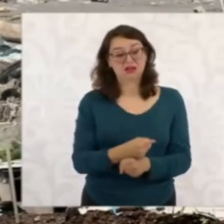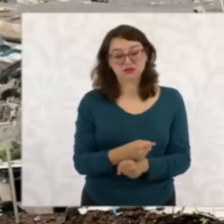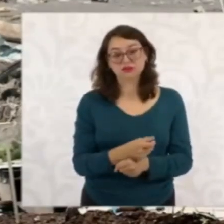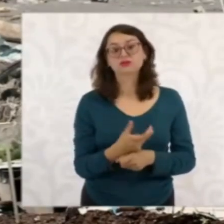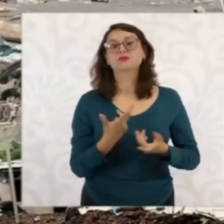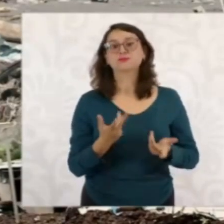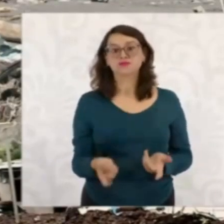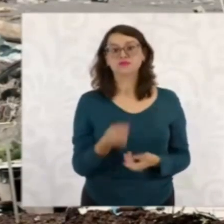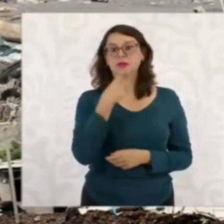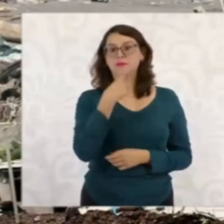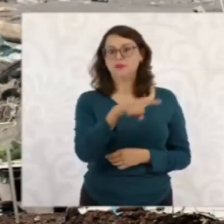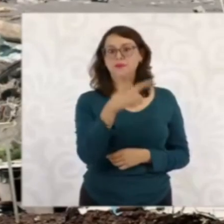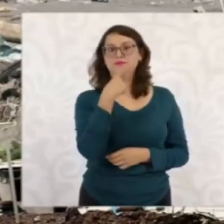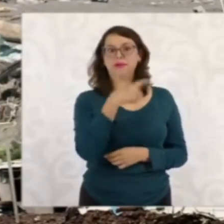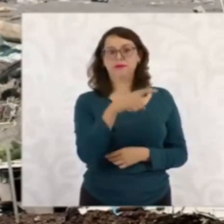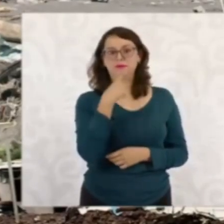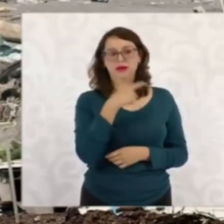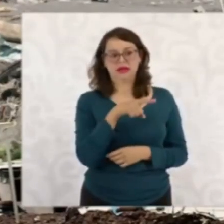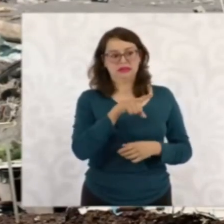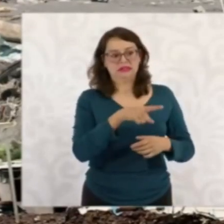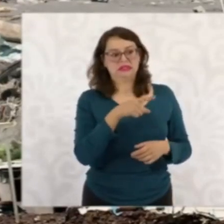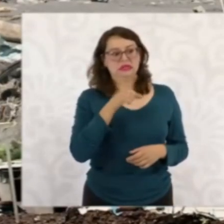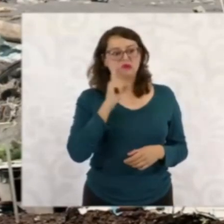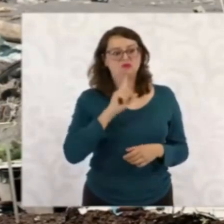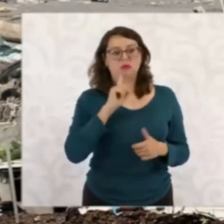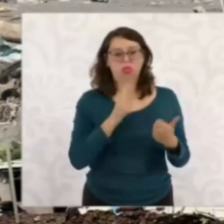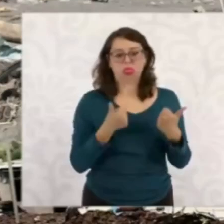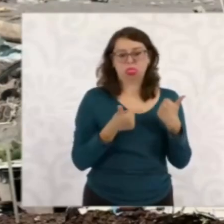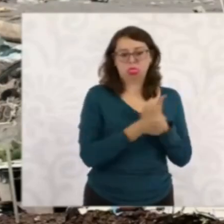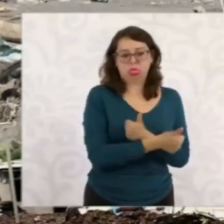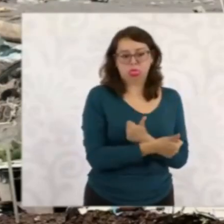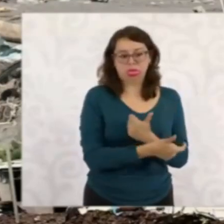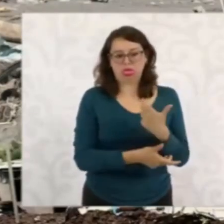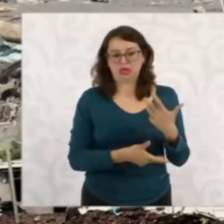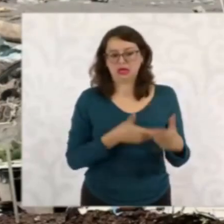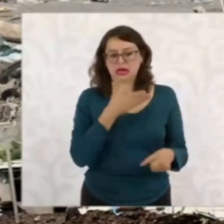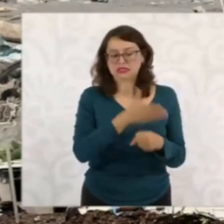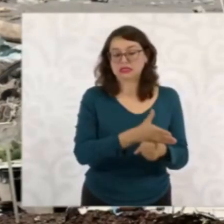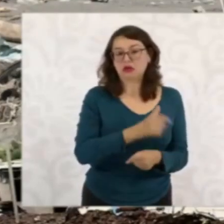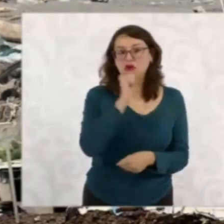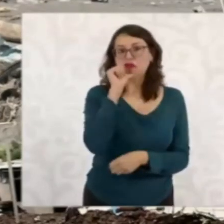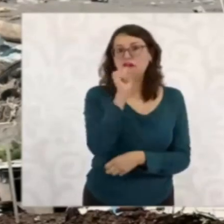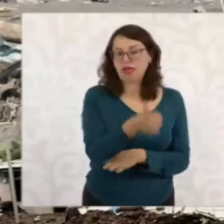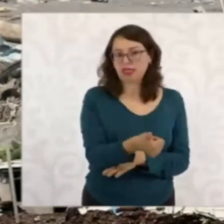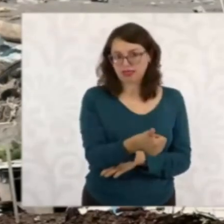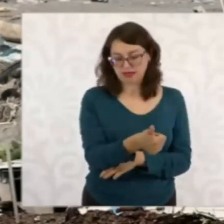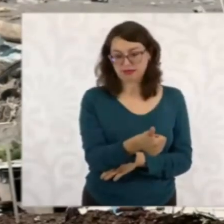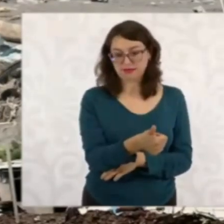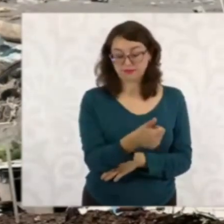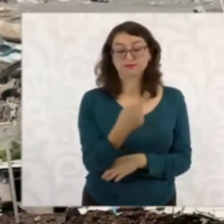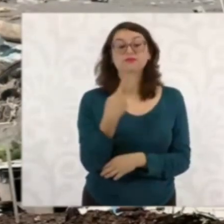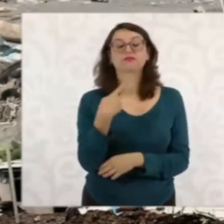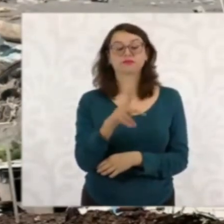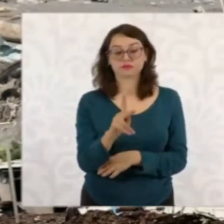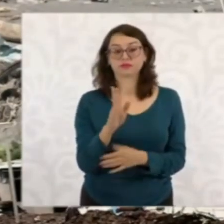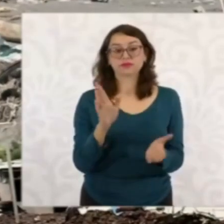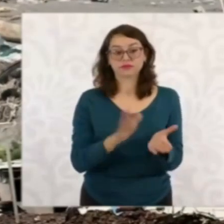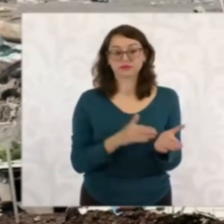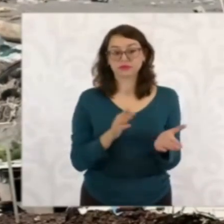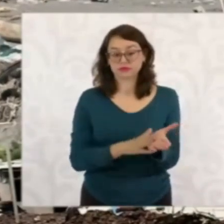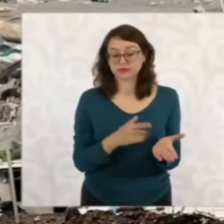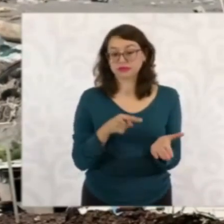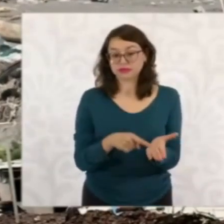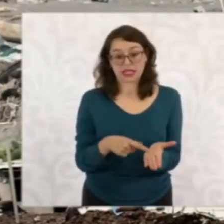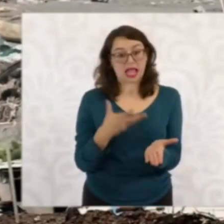ahí cubrieron a la coordinadora porque dejaron sin efectos algunas cuestiones, pero lo que sí está documentado en todas